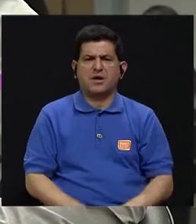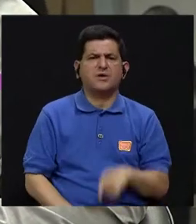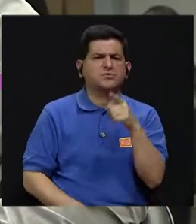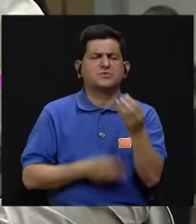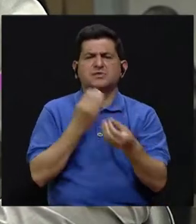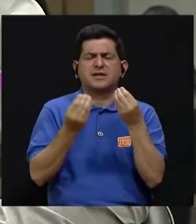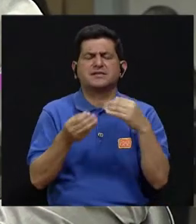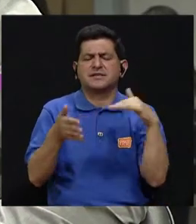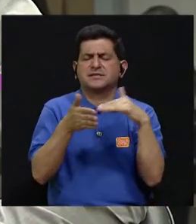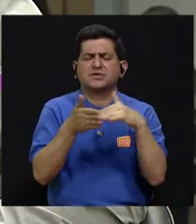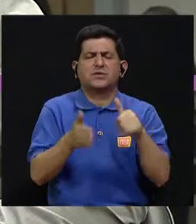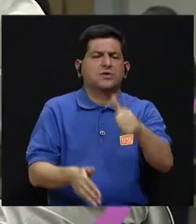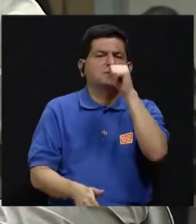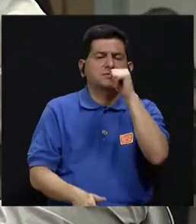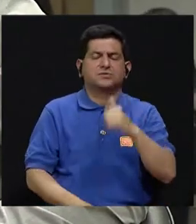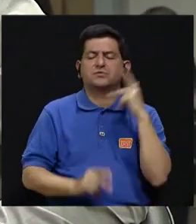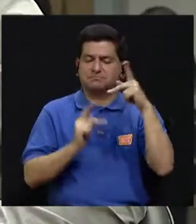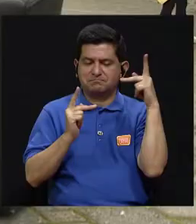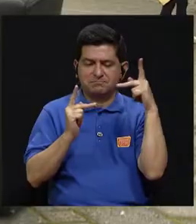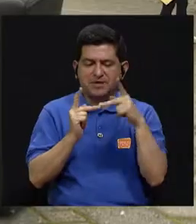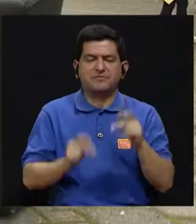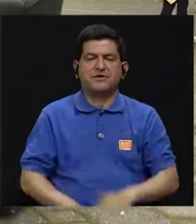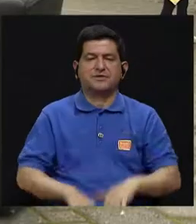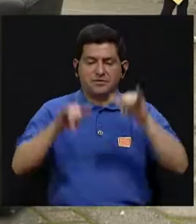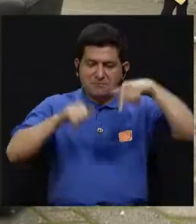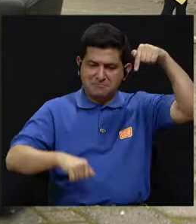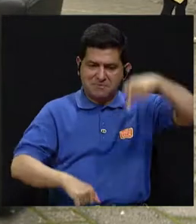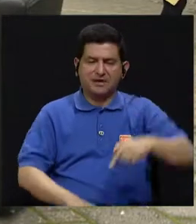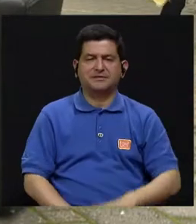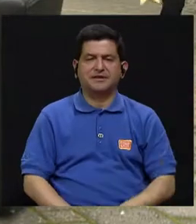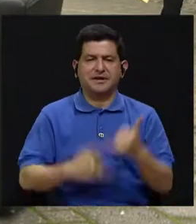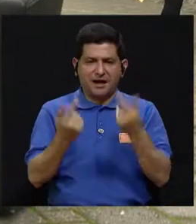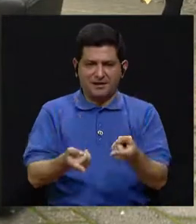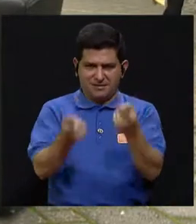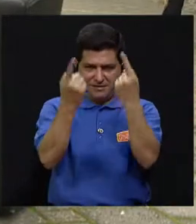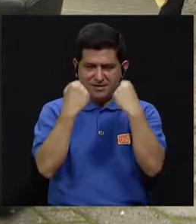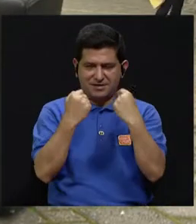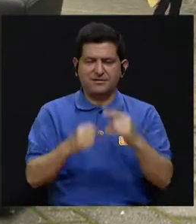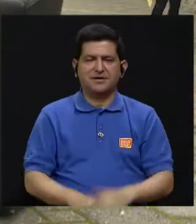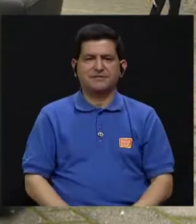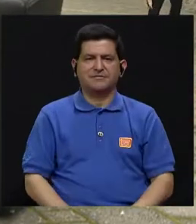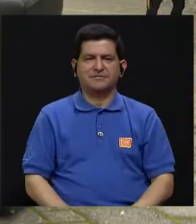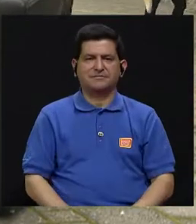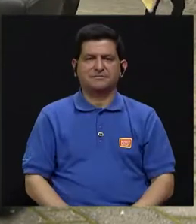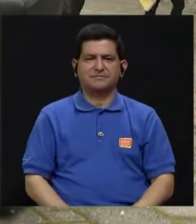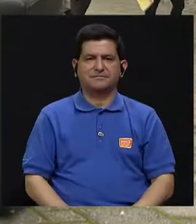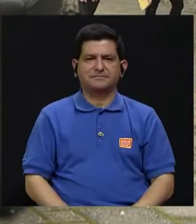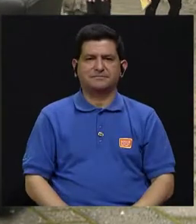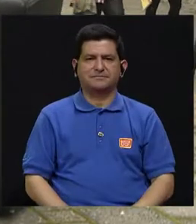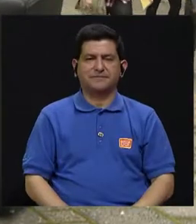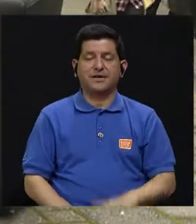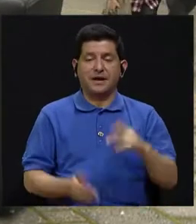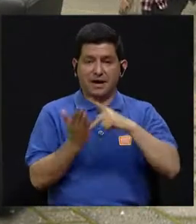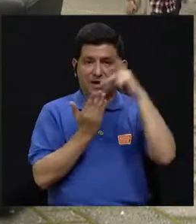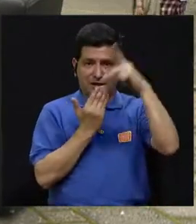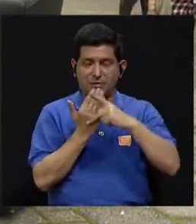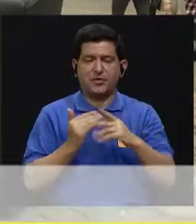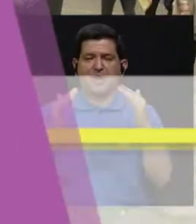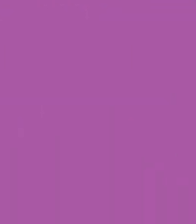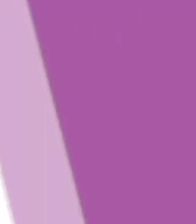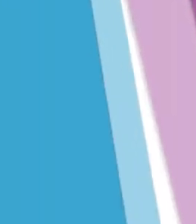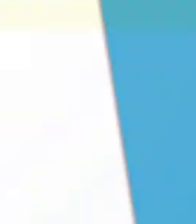es que hacen ustedes los estudios de agua. Quédense con nosotros y ya casi retornamos con este su programa Vivir